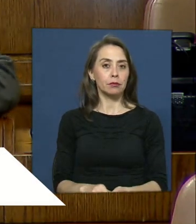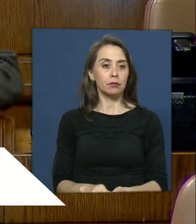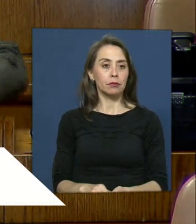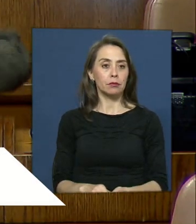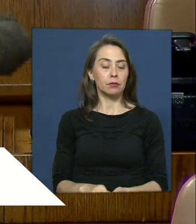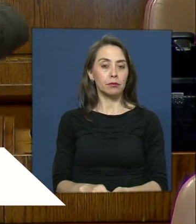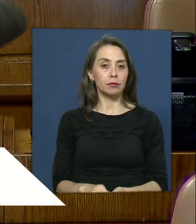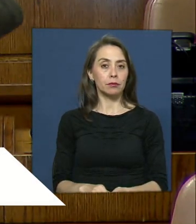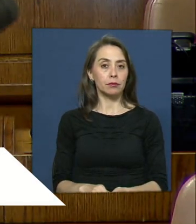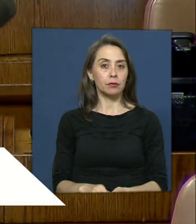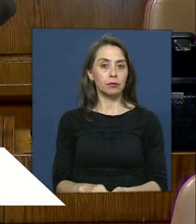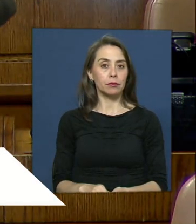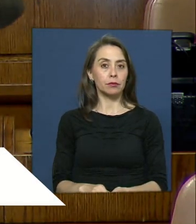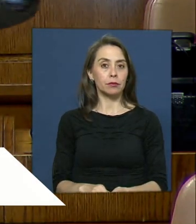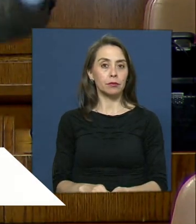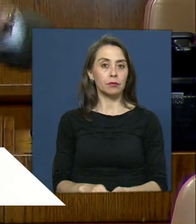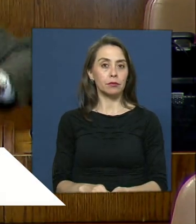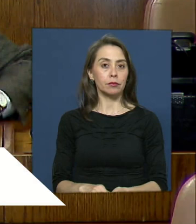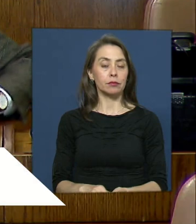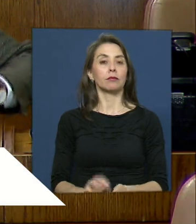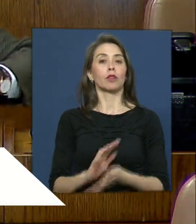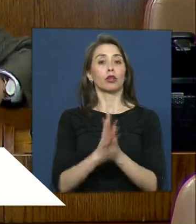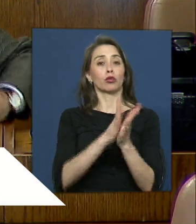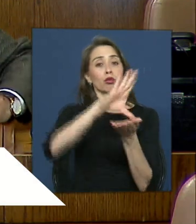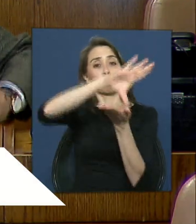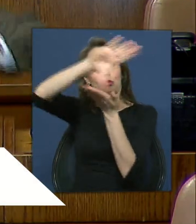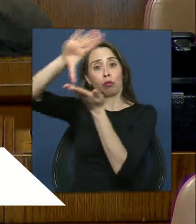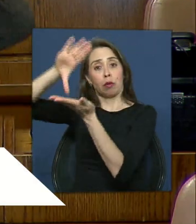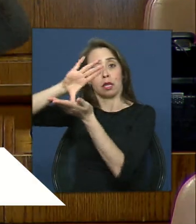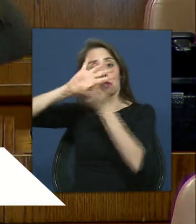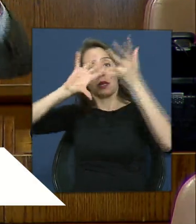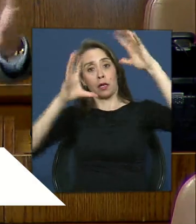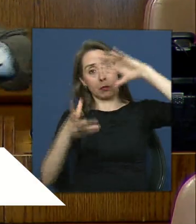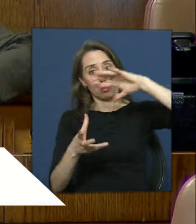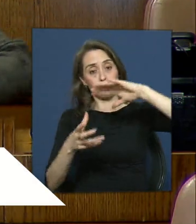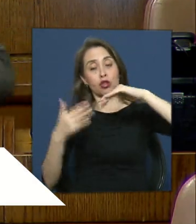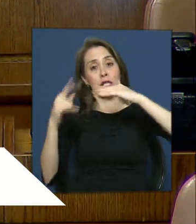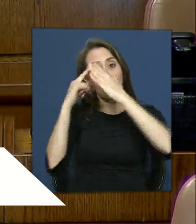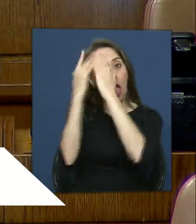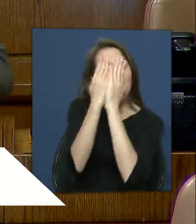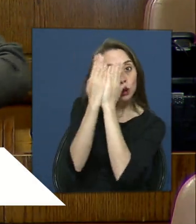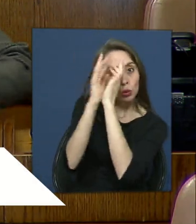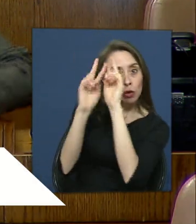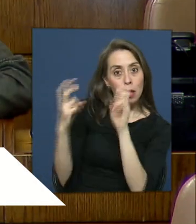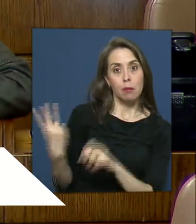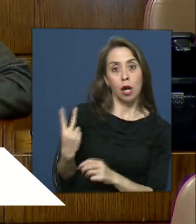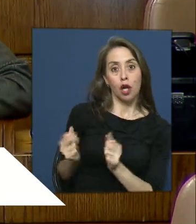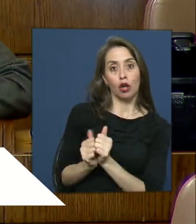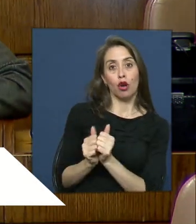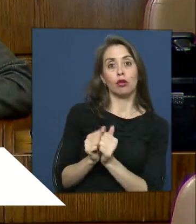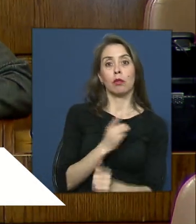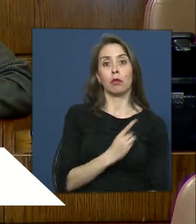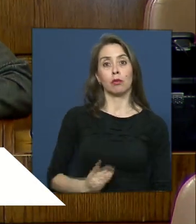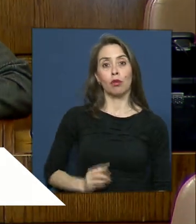Digo esto, presidente, porque todos los países del mundo, y hemos estudiado este tema con el colega